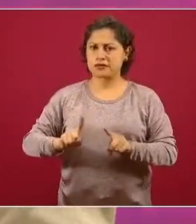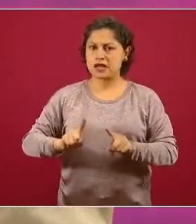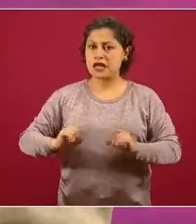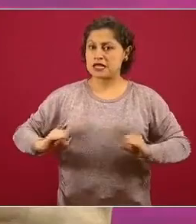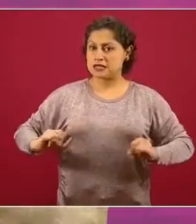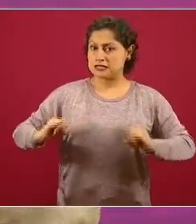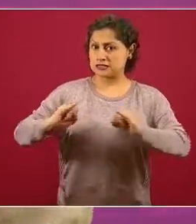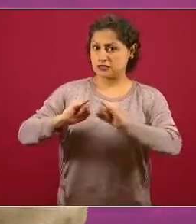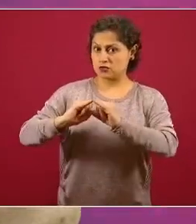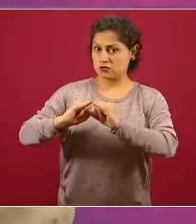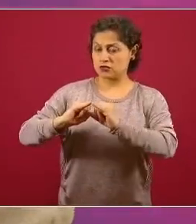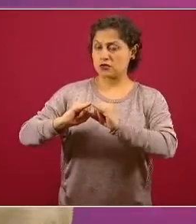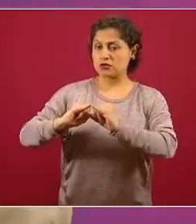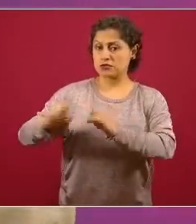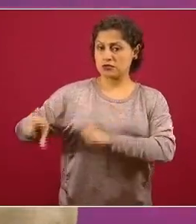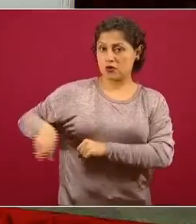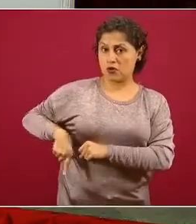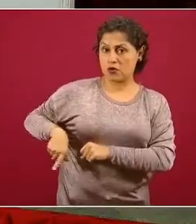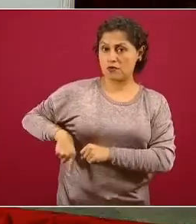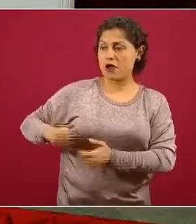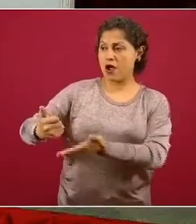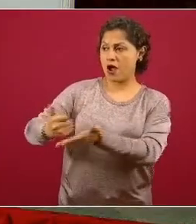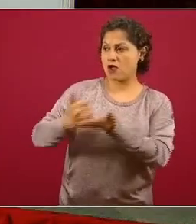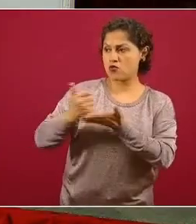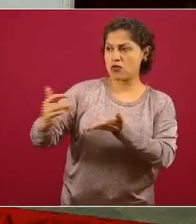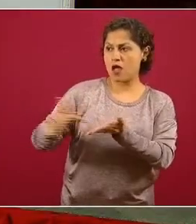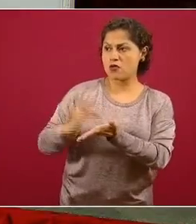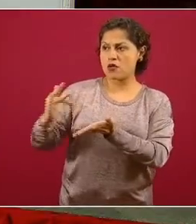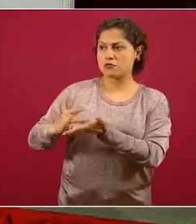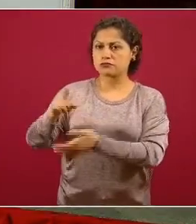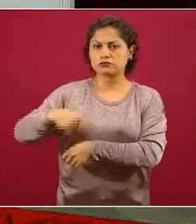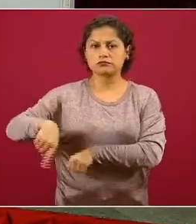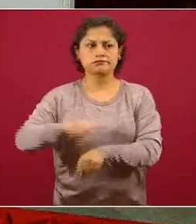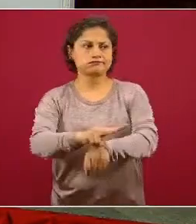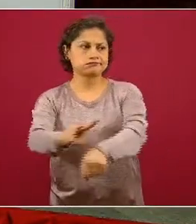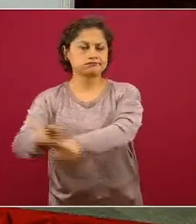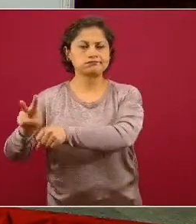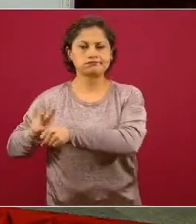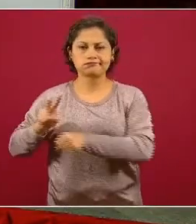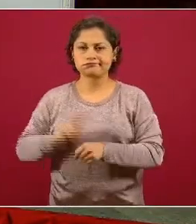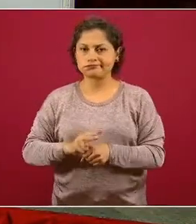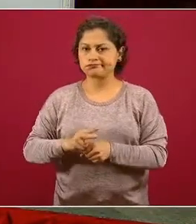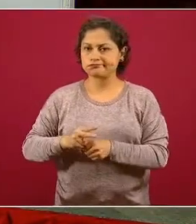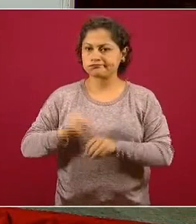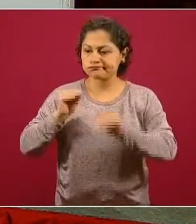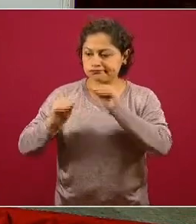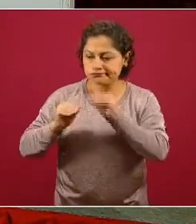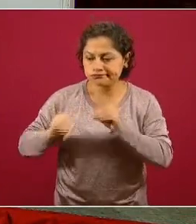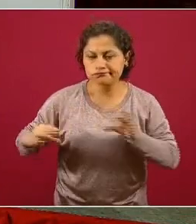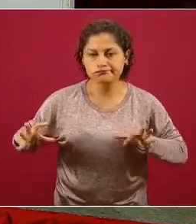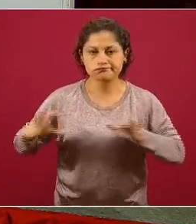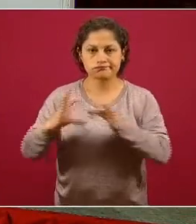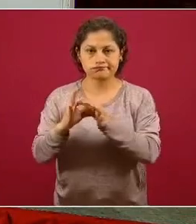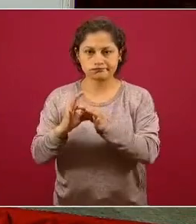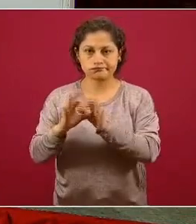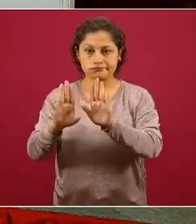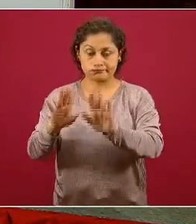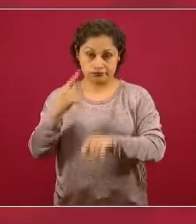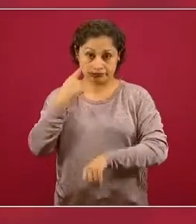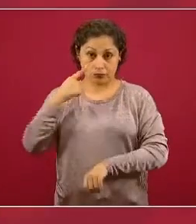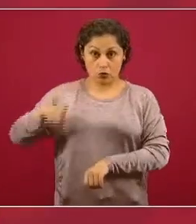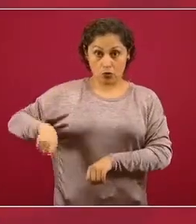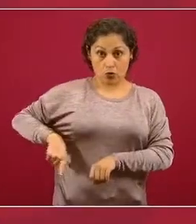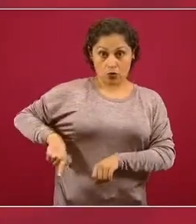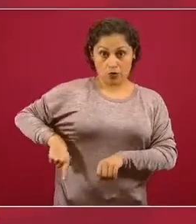estar detectando y respondiendo. Con Tabasco, comentábamos hace unos días, justamente el gobierno de